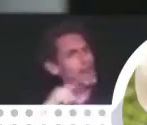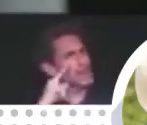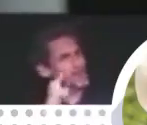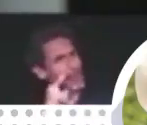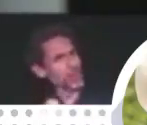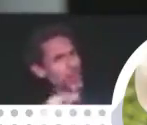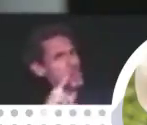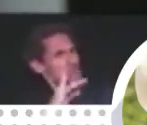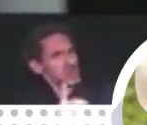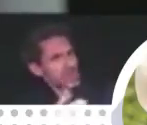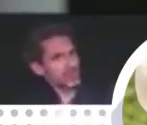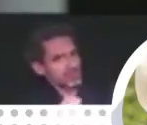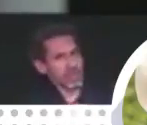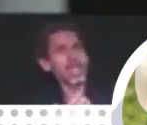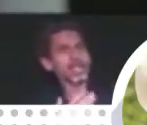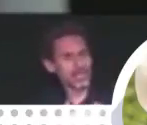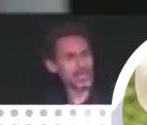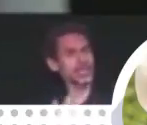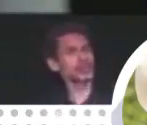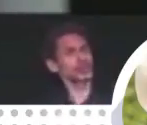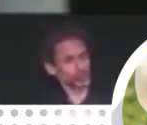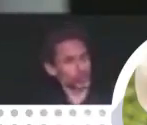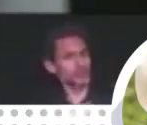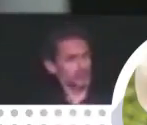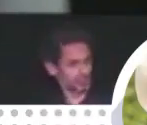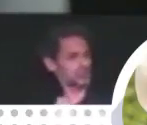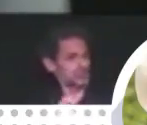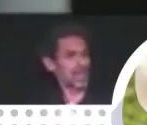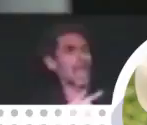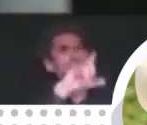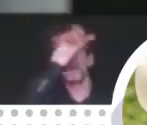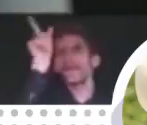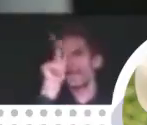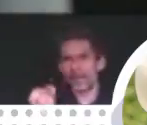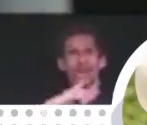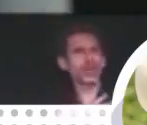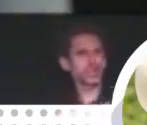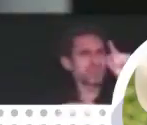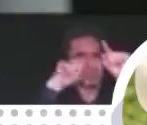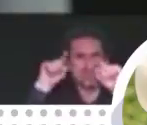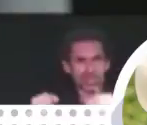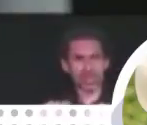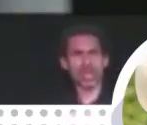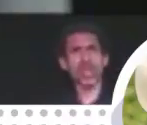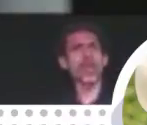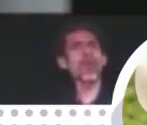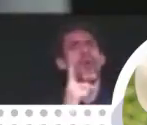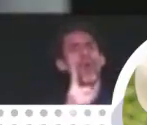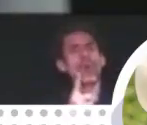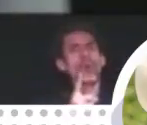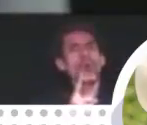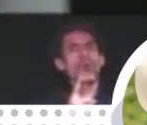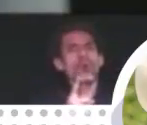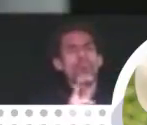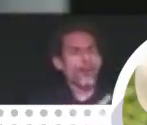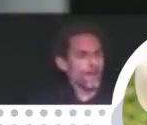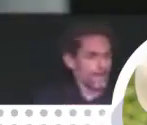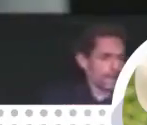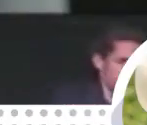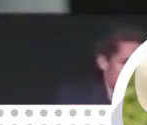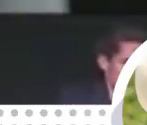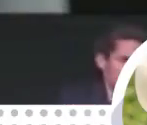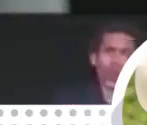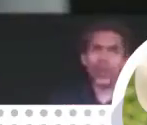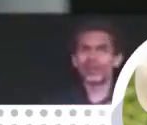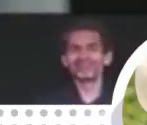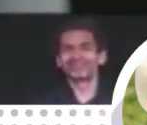esas personas que tanto daño nos han hecho, a los partidos políticos, a la clase política y al liderazgo en general en